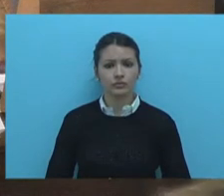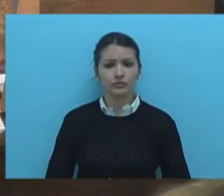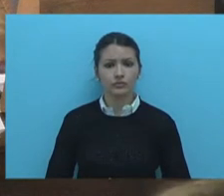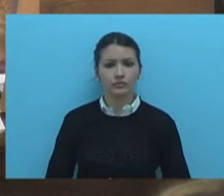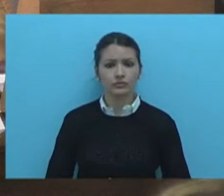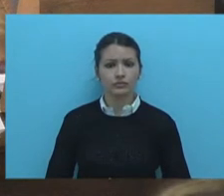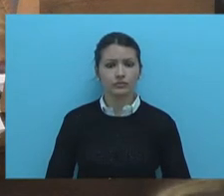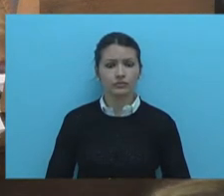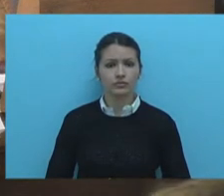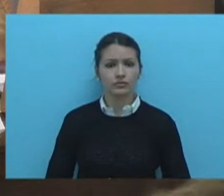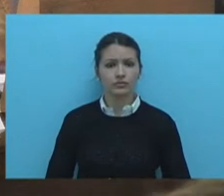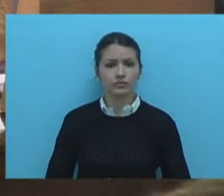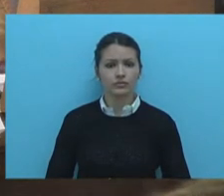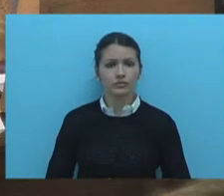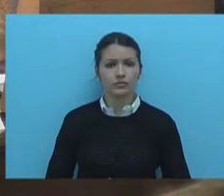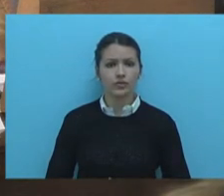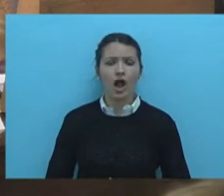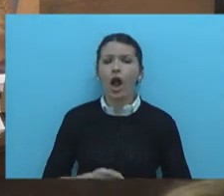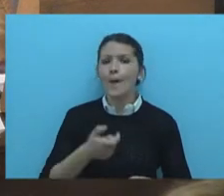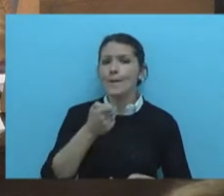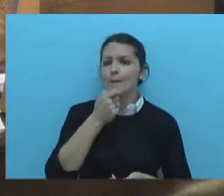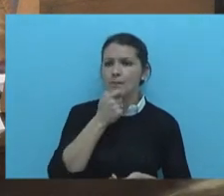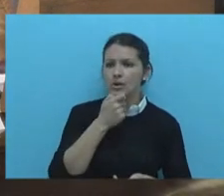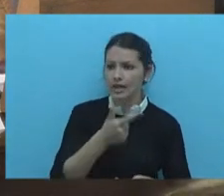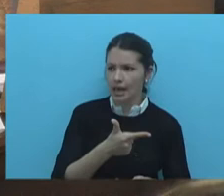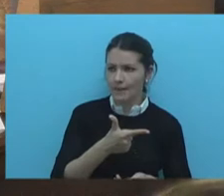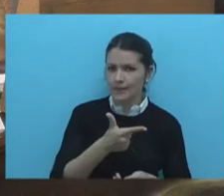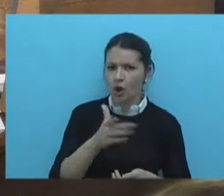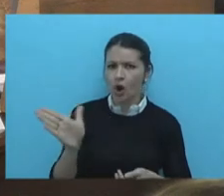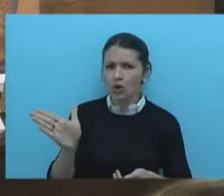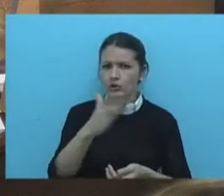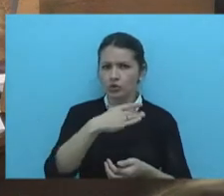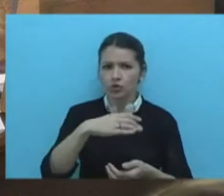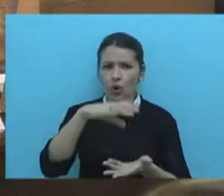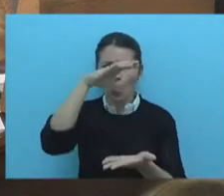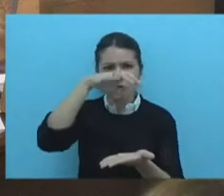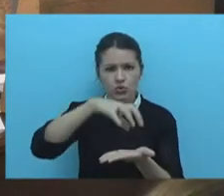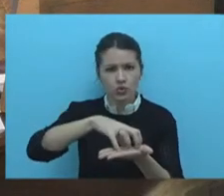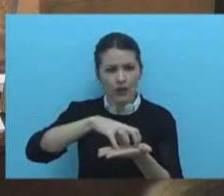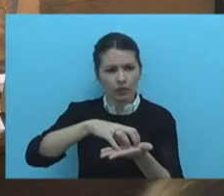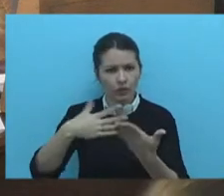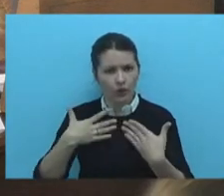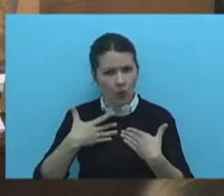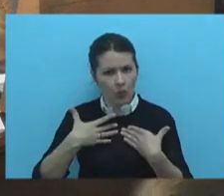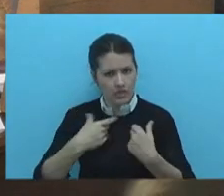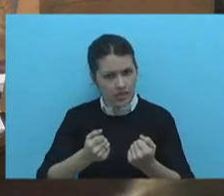No en todos los defectores de la salud cuenta con el equipo necesario. Y por eso